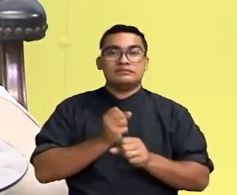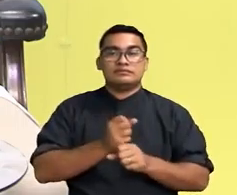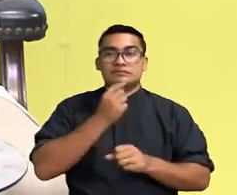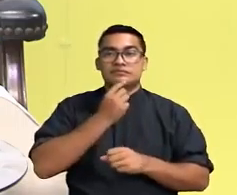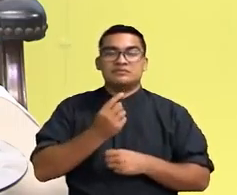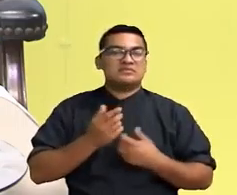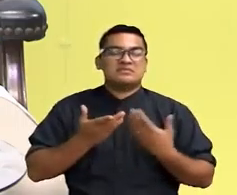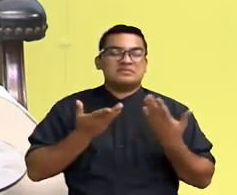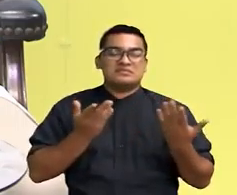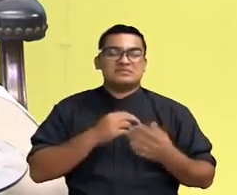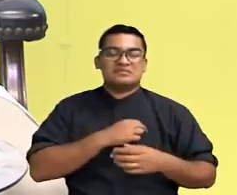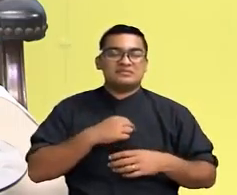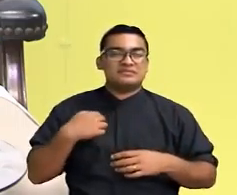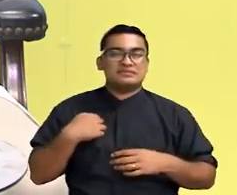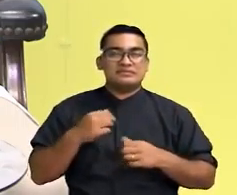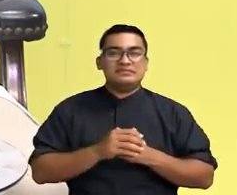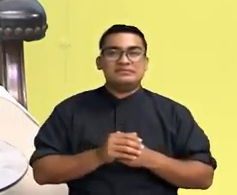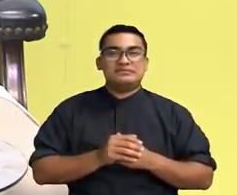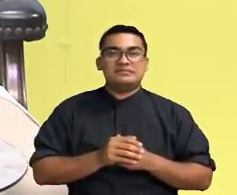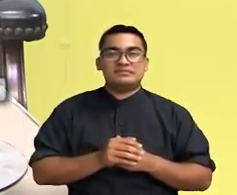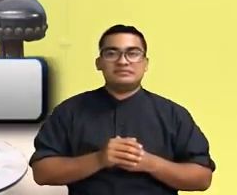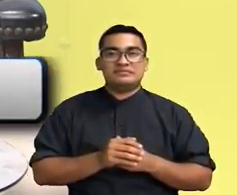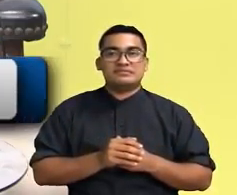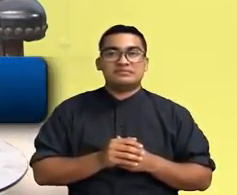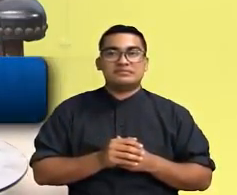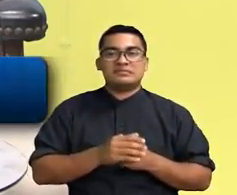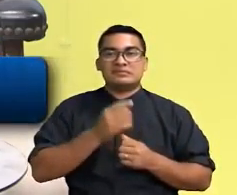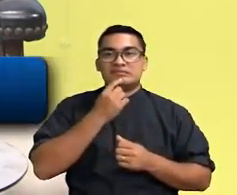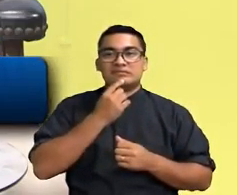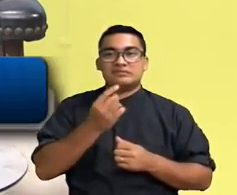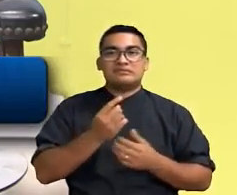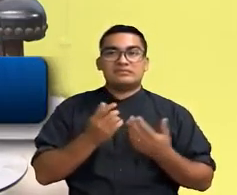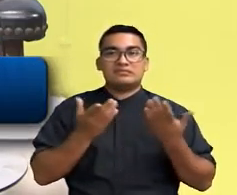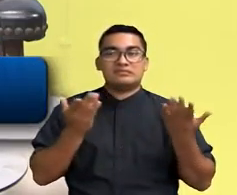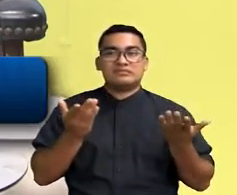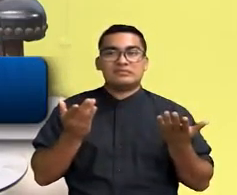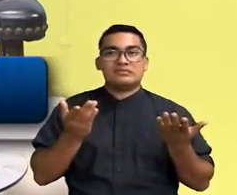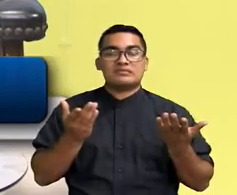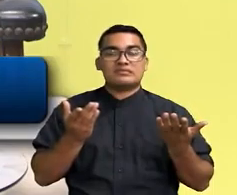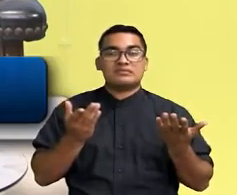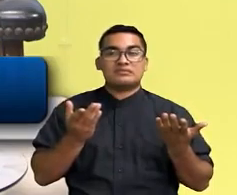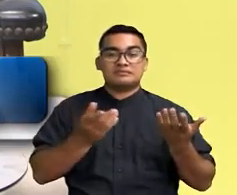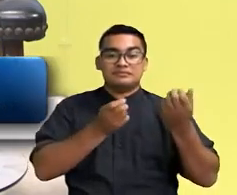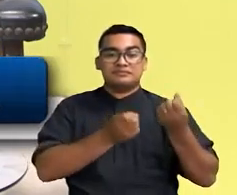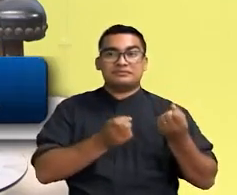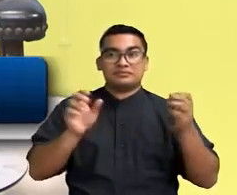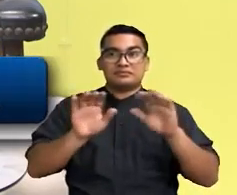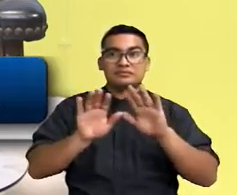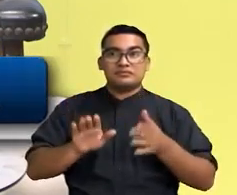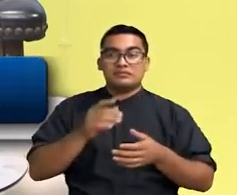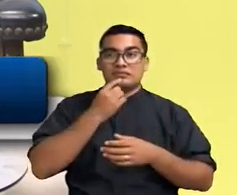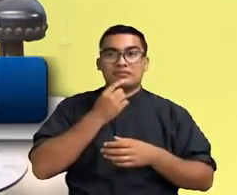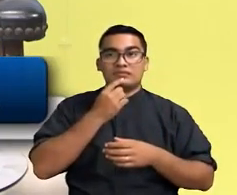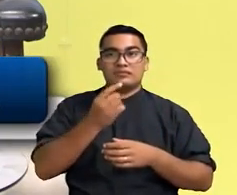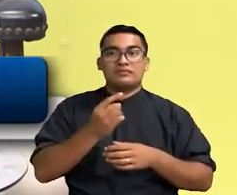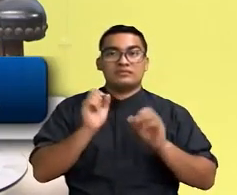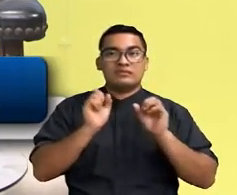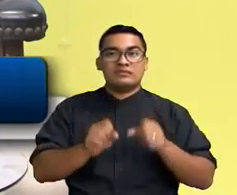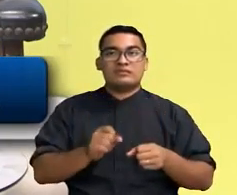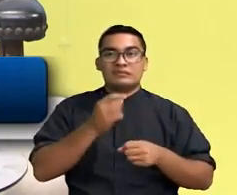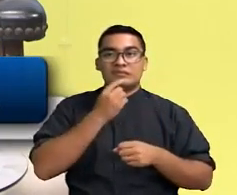vas a padecer. Si te dice que ella o él son secretarios, que